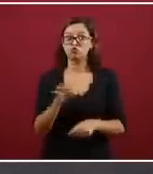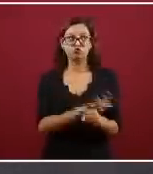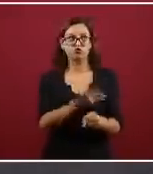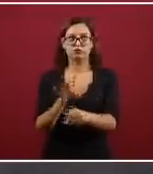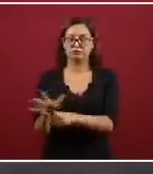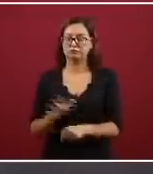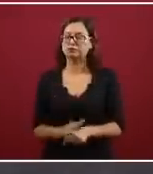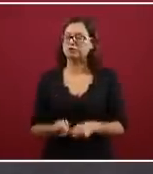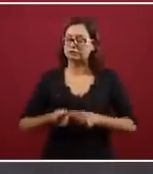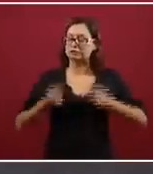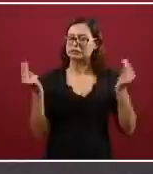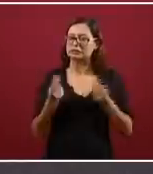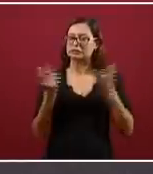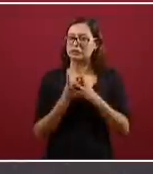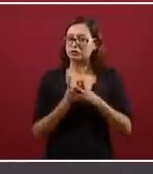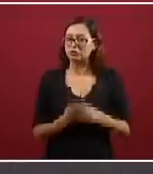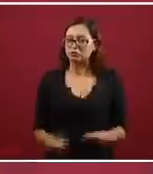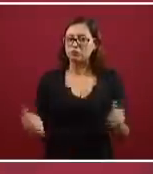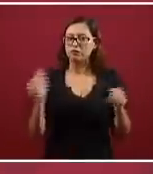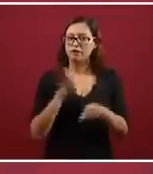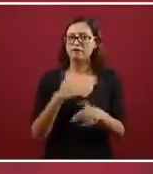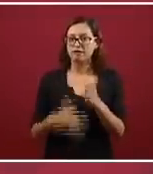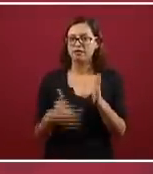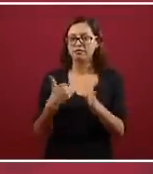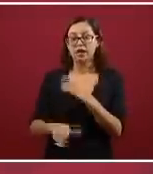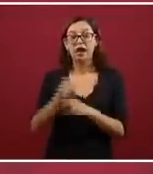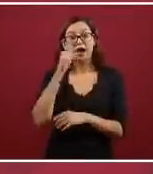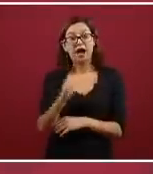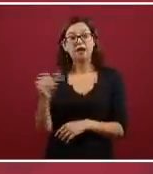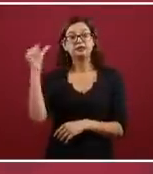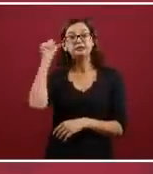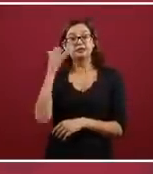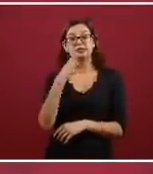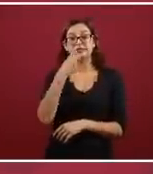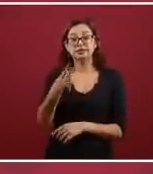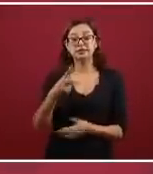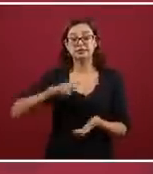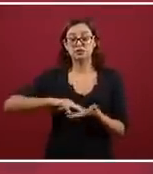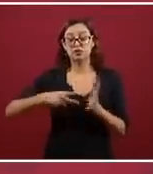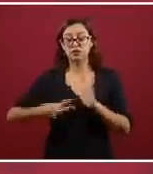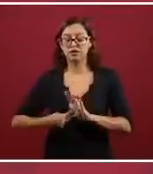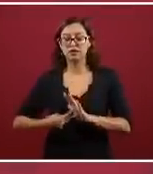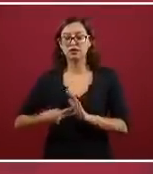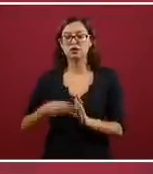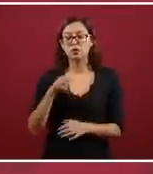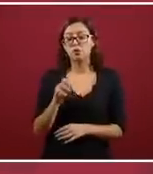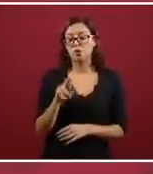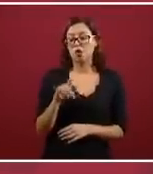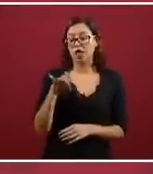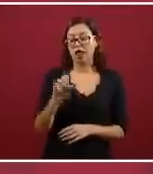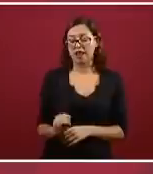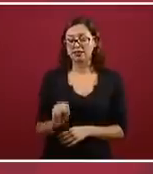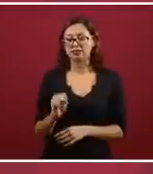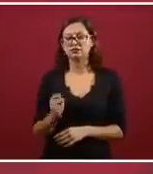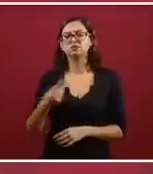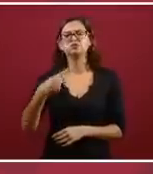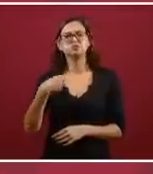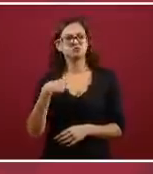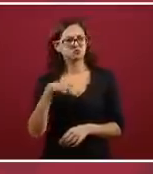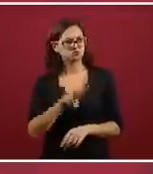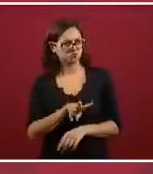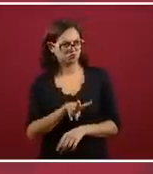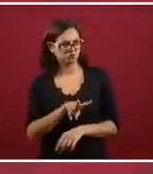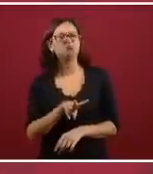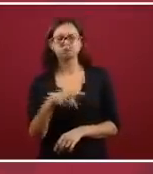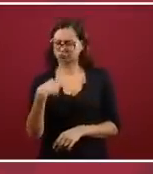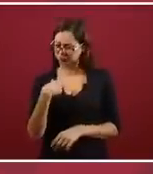Lo que fue a decir ayer el ingeniero Morales Mar, yo lo